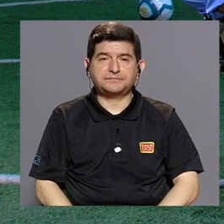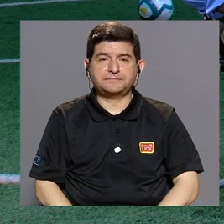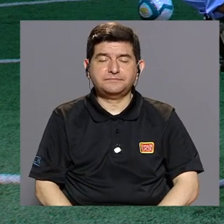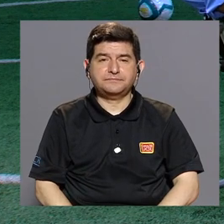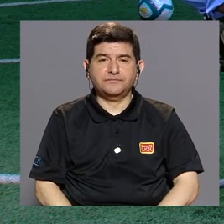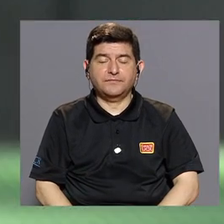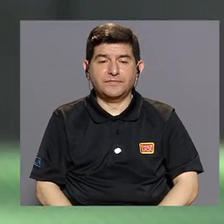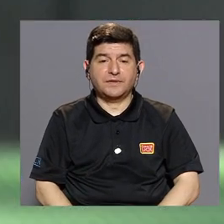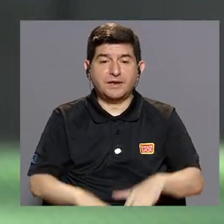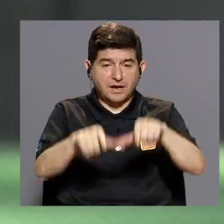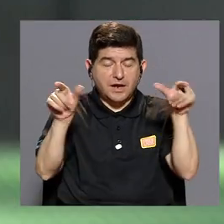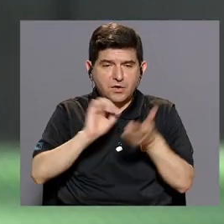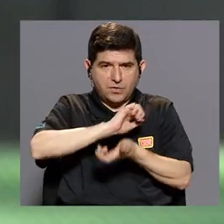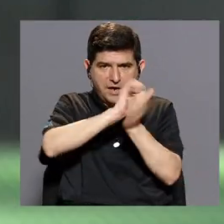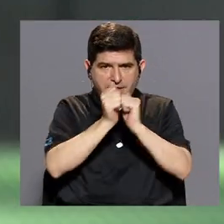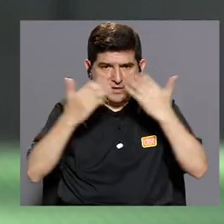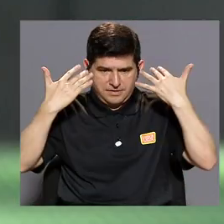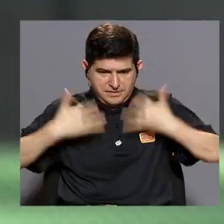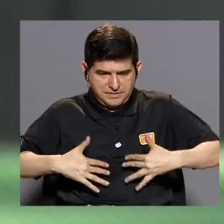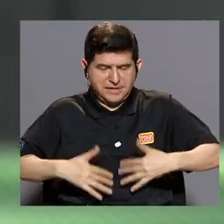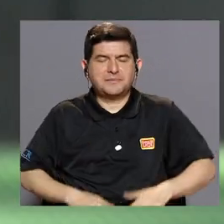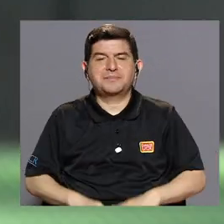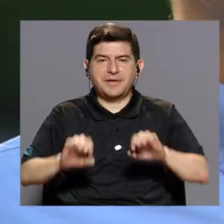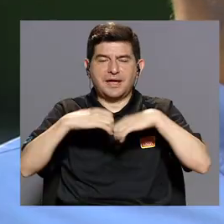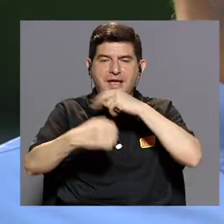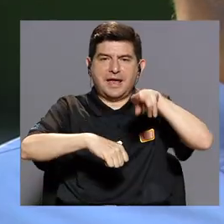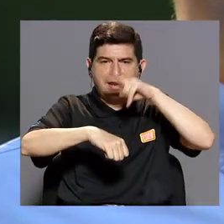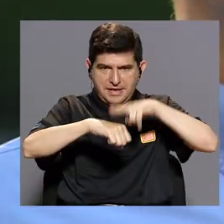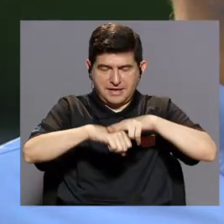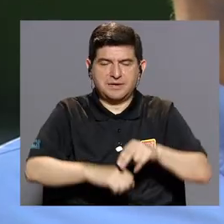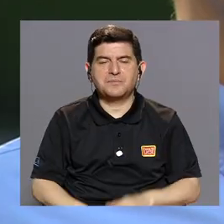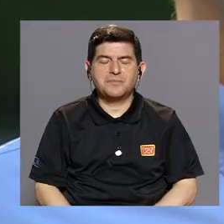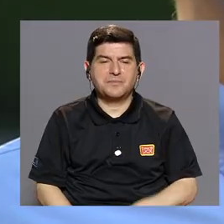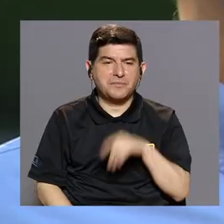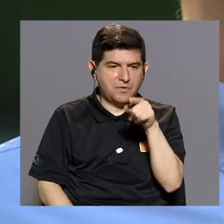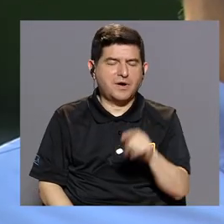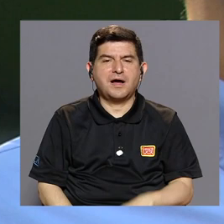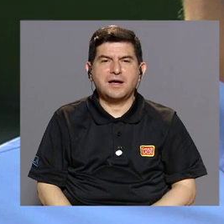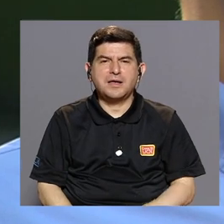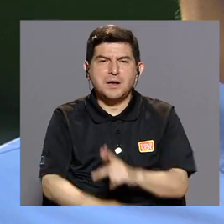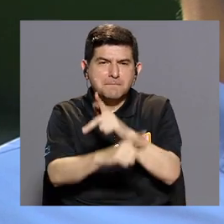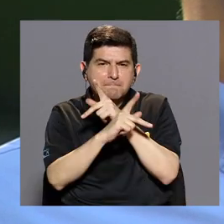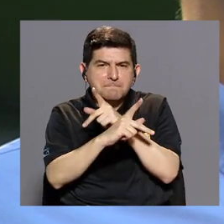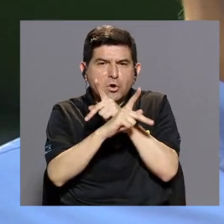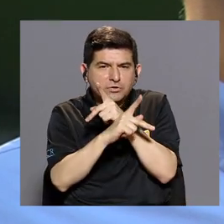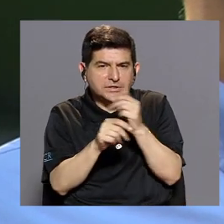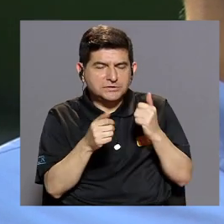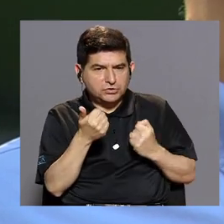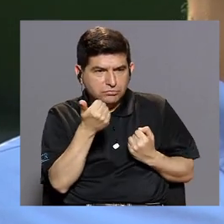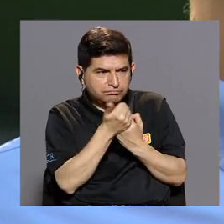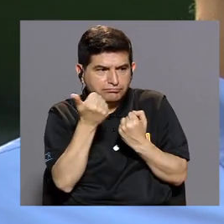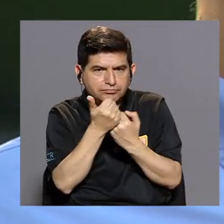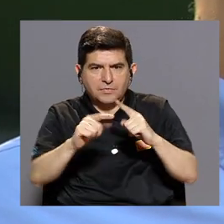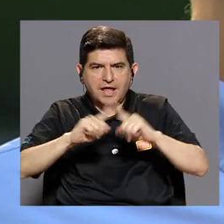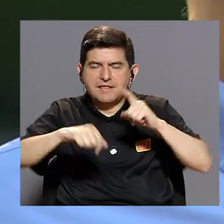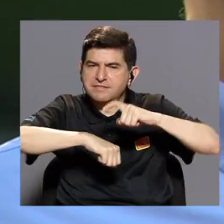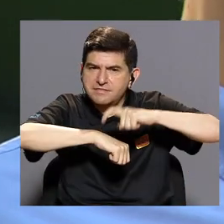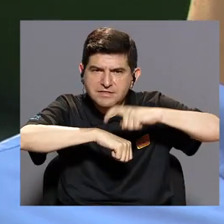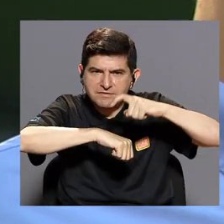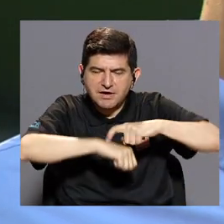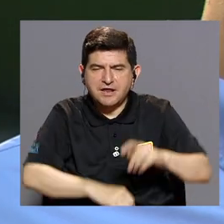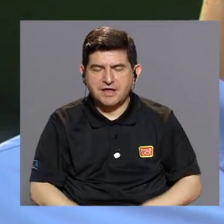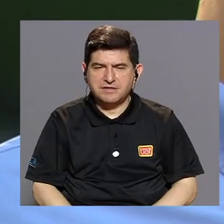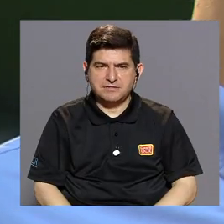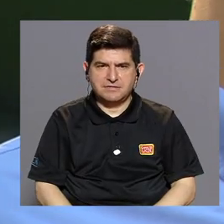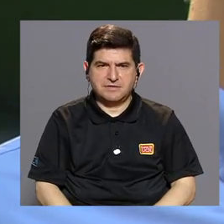El camerino de la selección nacional ha sido un camerino que le ha blindado y le ha acompañado en esos diferentes momentos